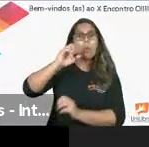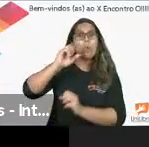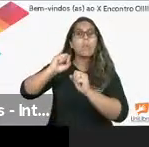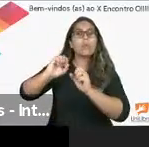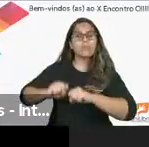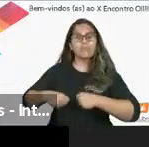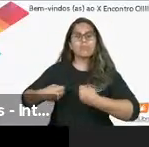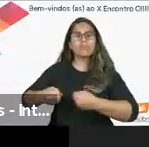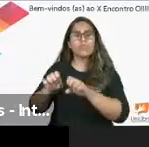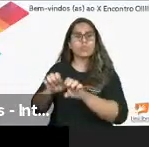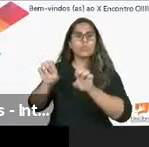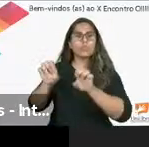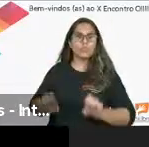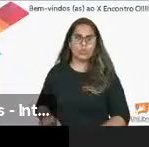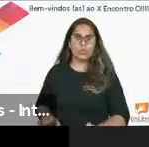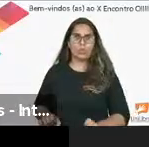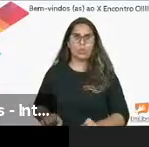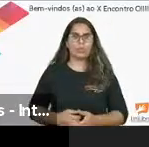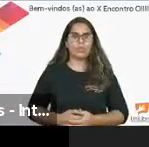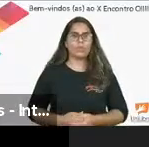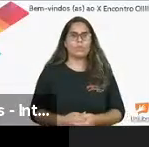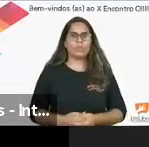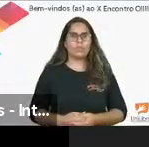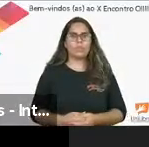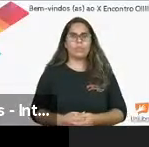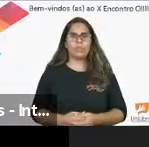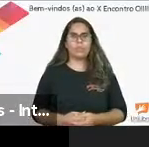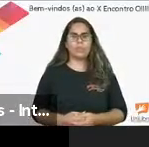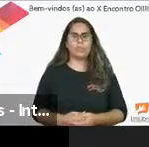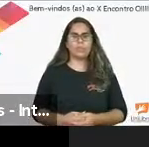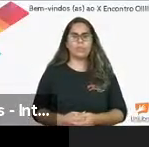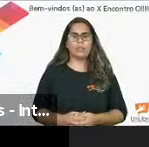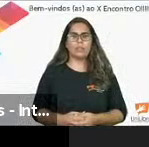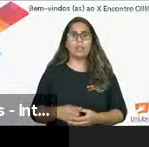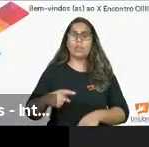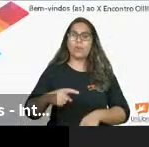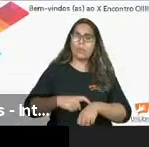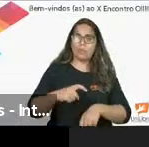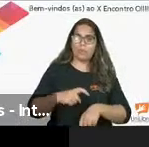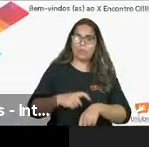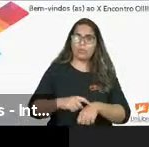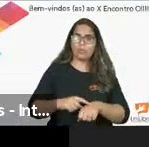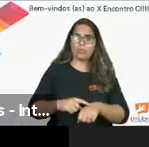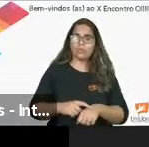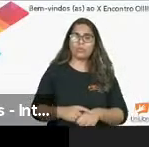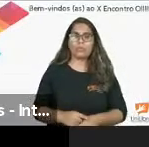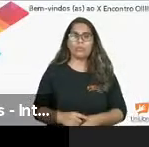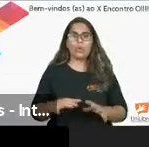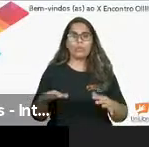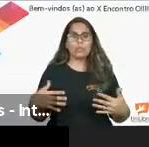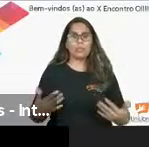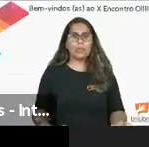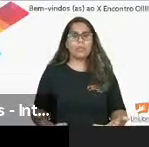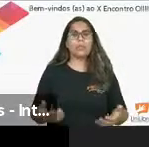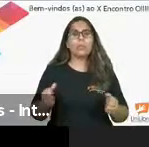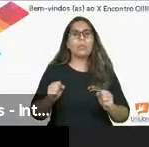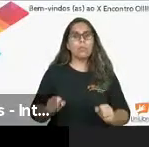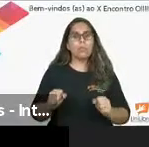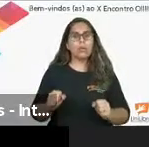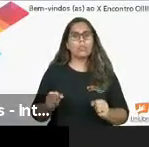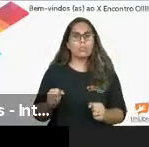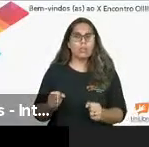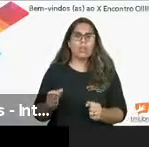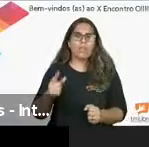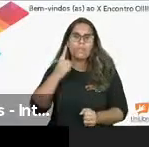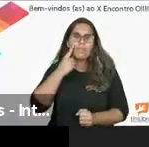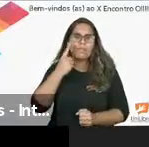estructural. De modo que este no llega, y es el momento donde felizmente ponen ambos un huevo, que es